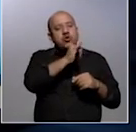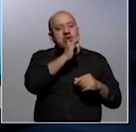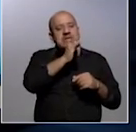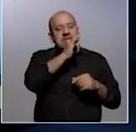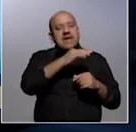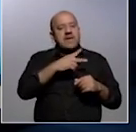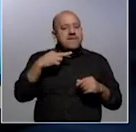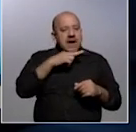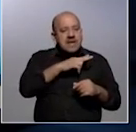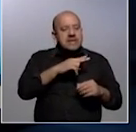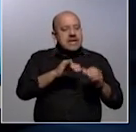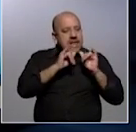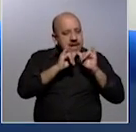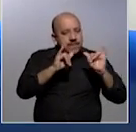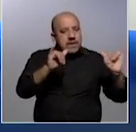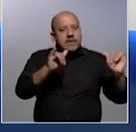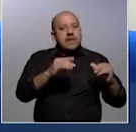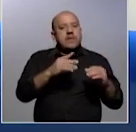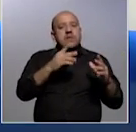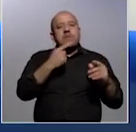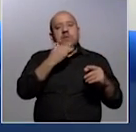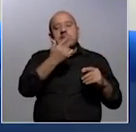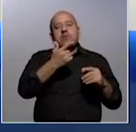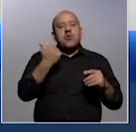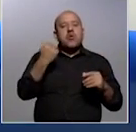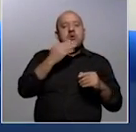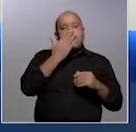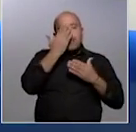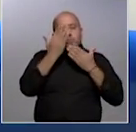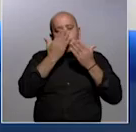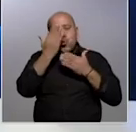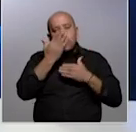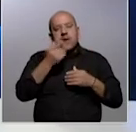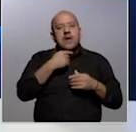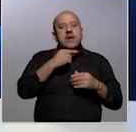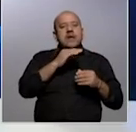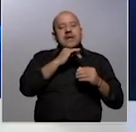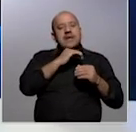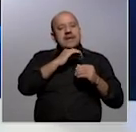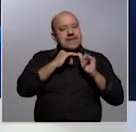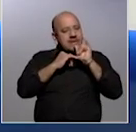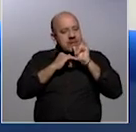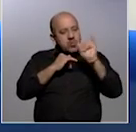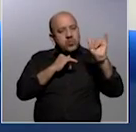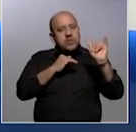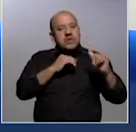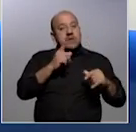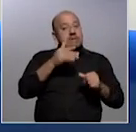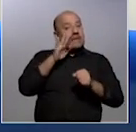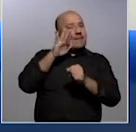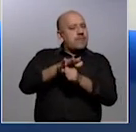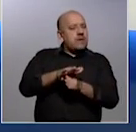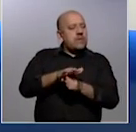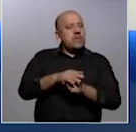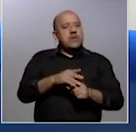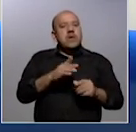temas de campaña de cuando la murga cayó la cabra un caso de denuncia de censura que hice hubo un pronunciamiento de la institución es